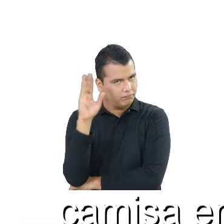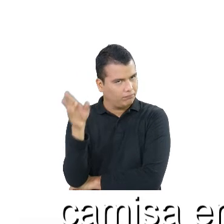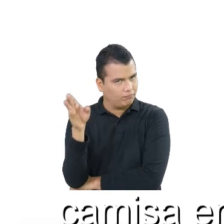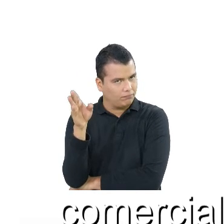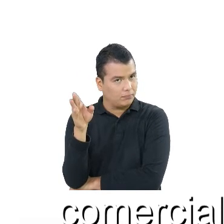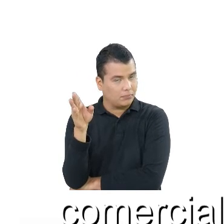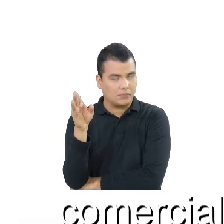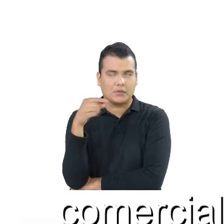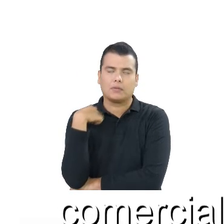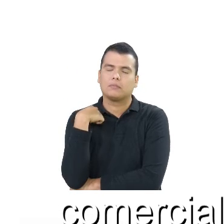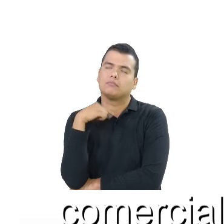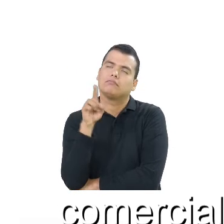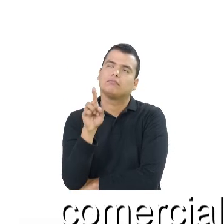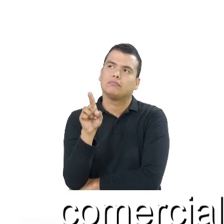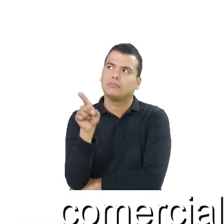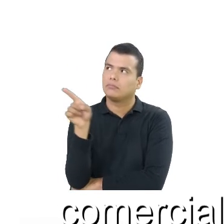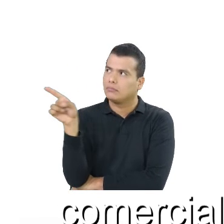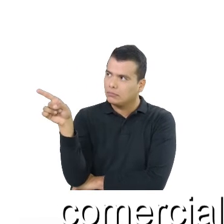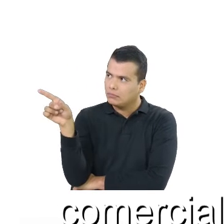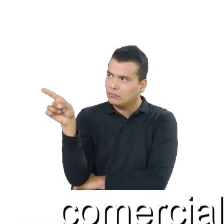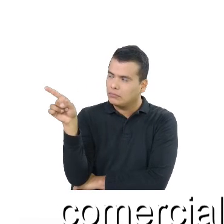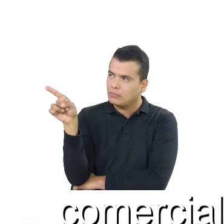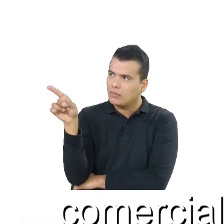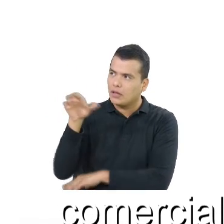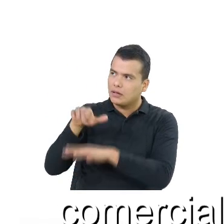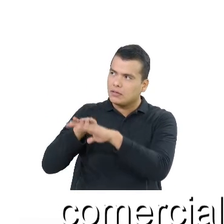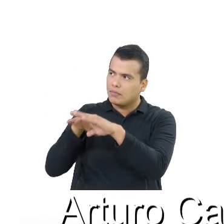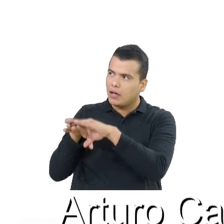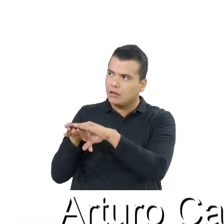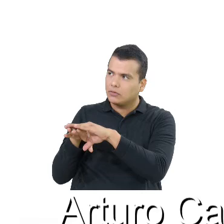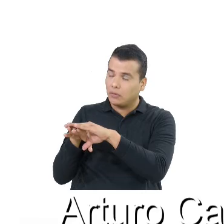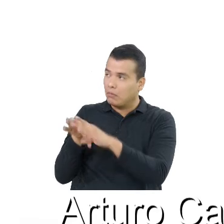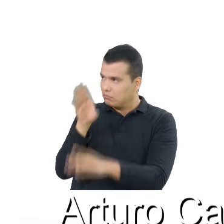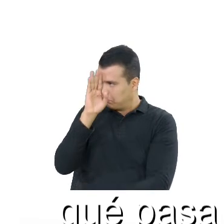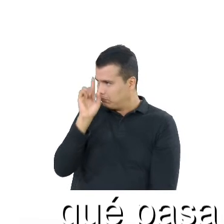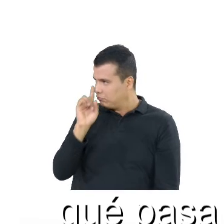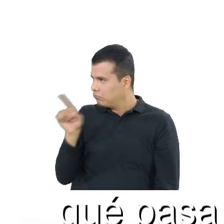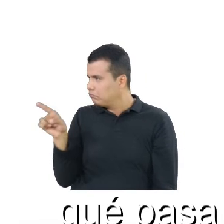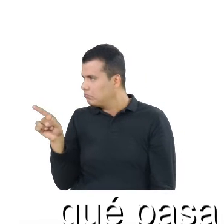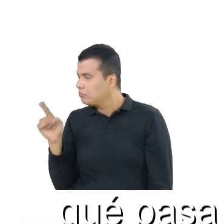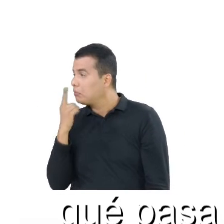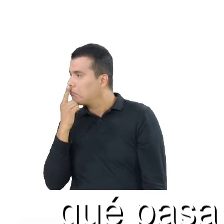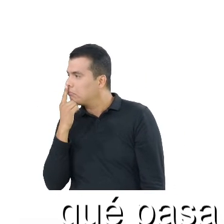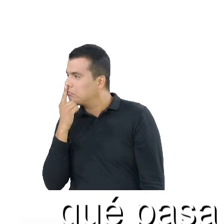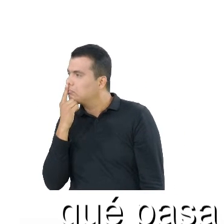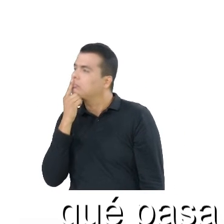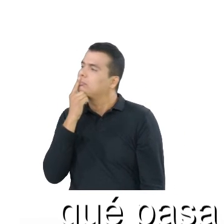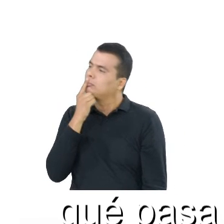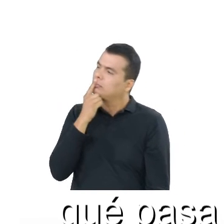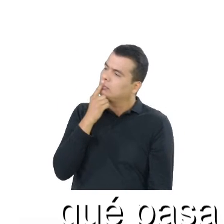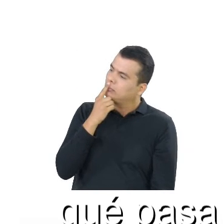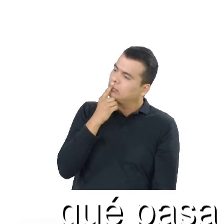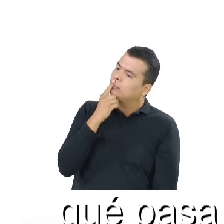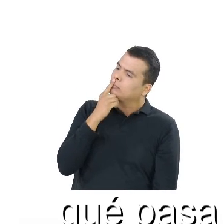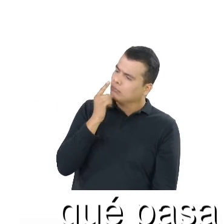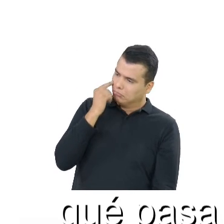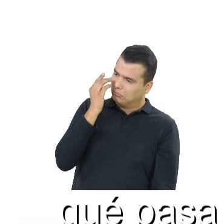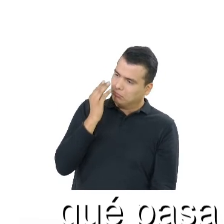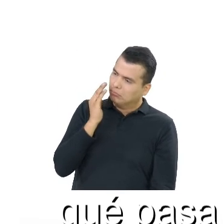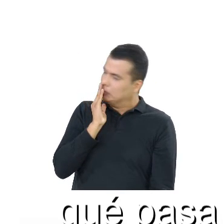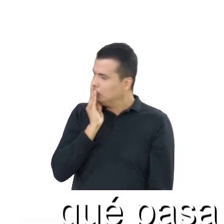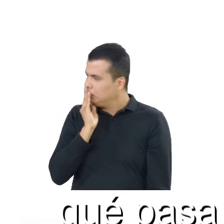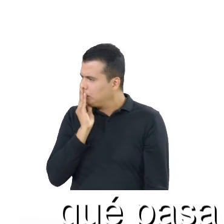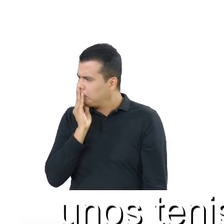¿Pero qué pasa? En el camino pasó por Adidas y vio unos tenis súper chéveres. Oiga, voy a chismosear estos tenis. Y se fue para Adidas, miró los tenis, se los probó,